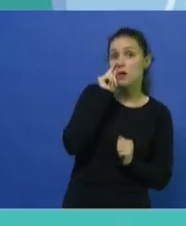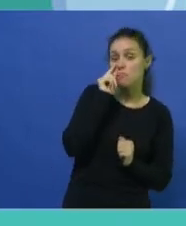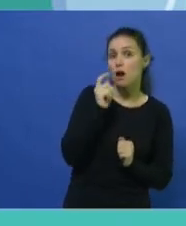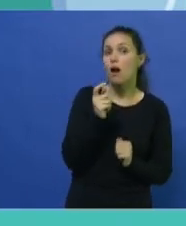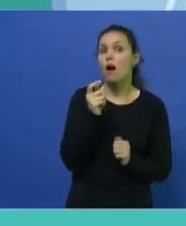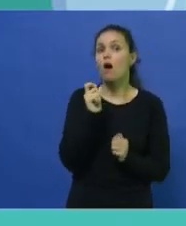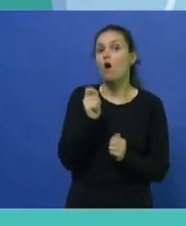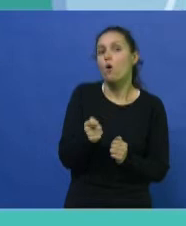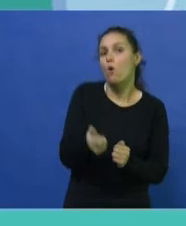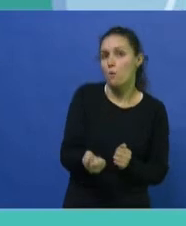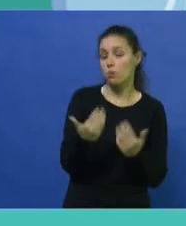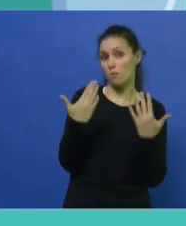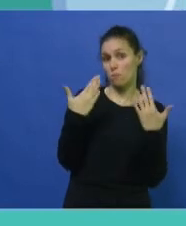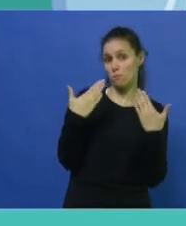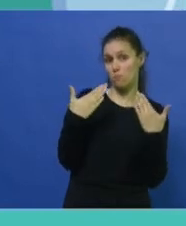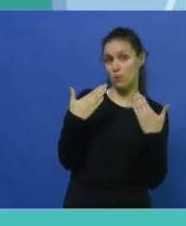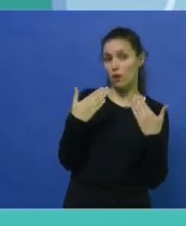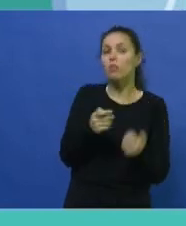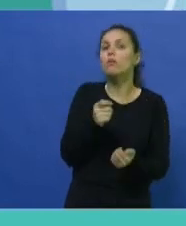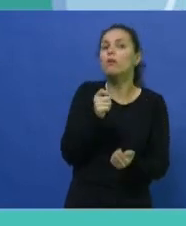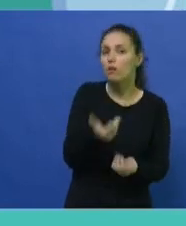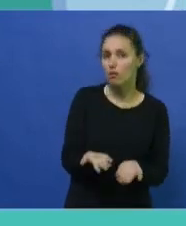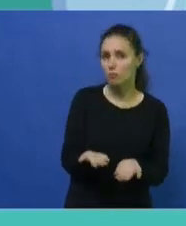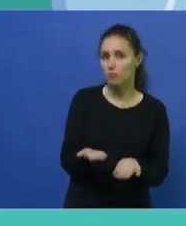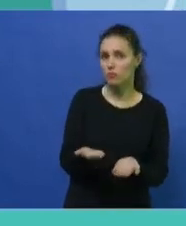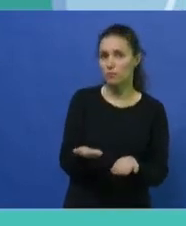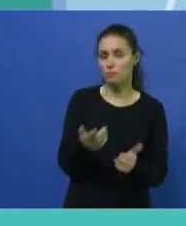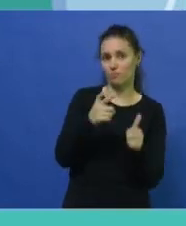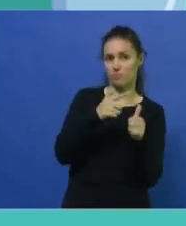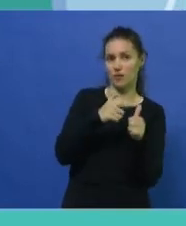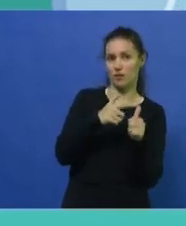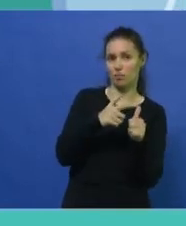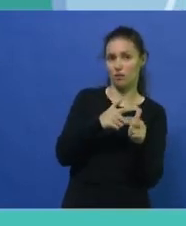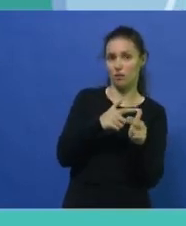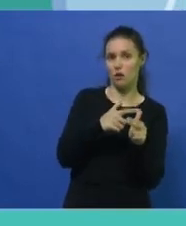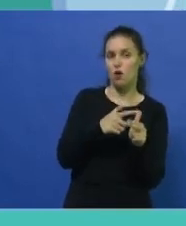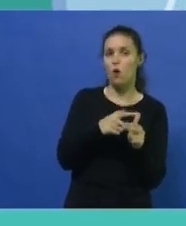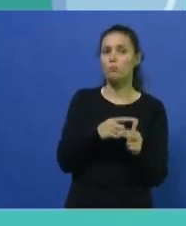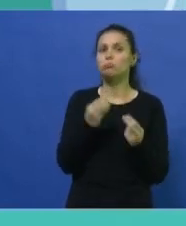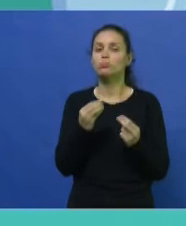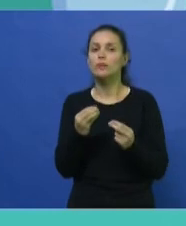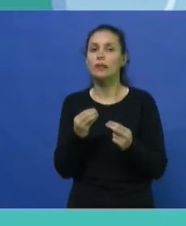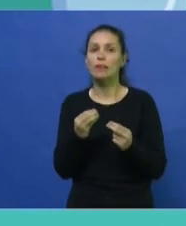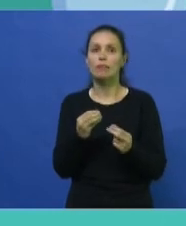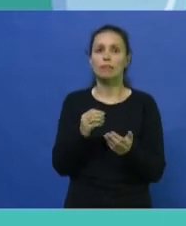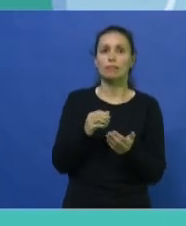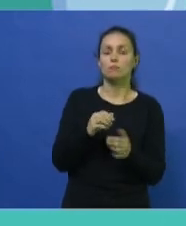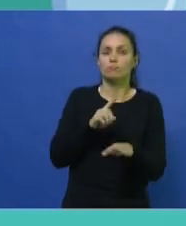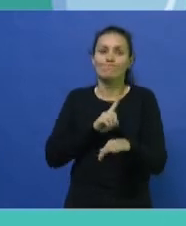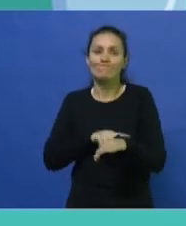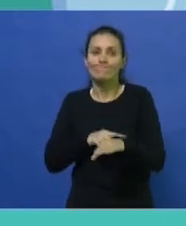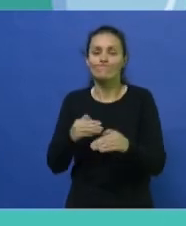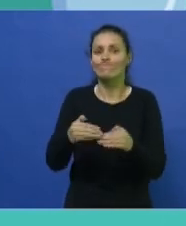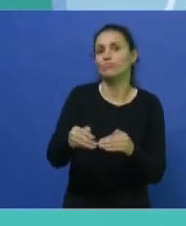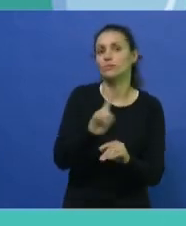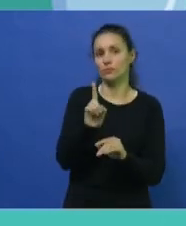con cura esta mañana también en la radio y está comprando la vacuna para la primer dosis porque no quiere que se le pase el tiempo entonces por lo tanto están